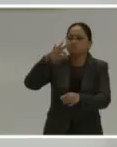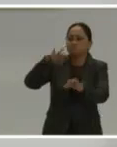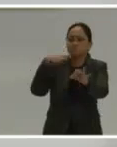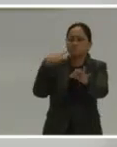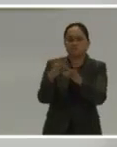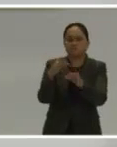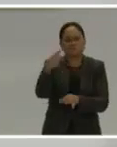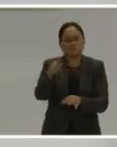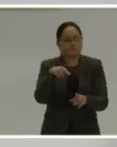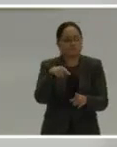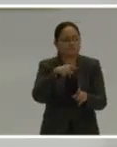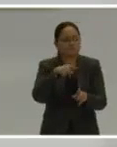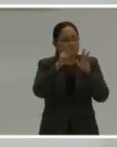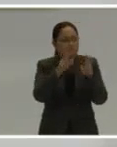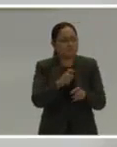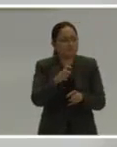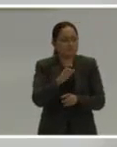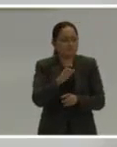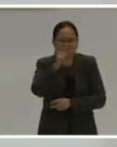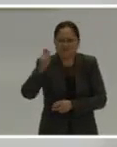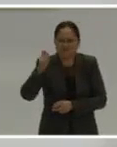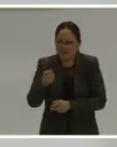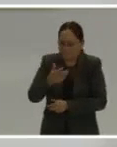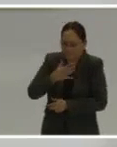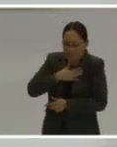implica identidad, cultura.